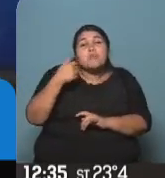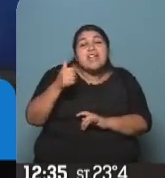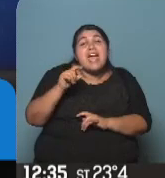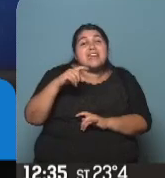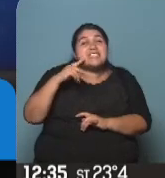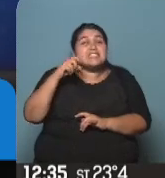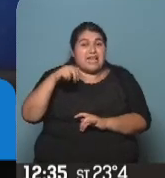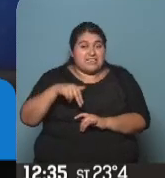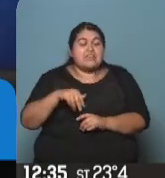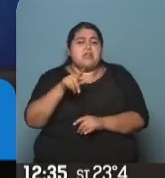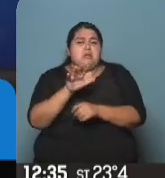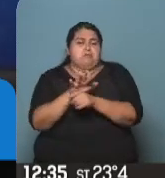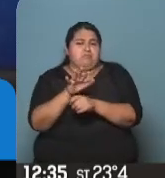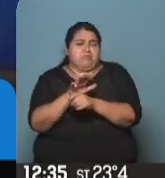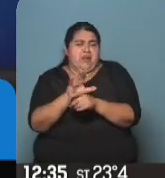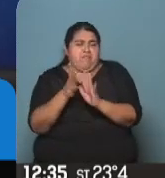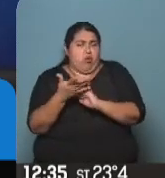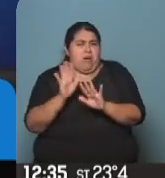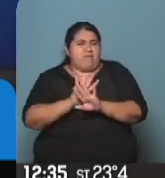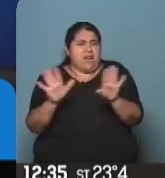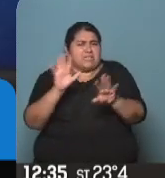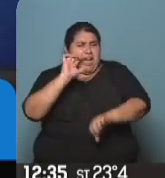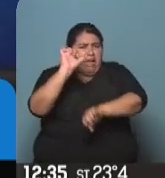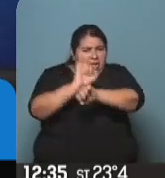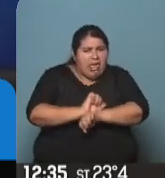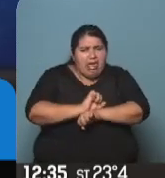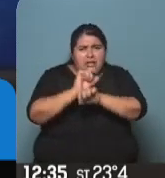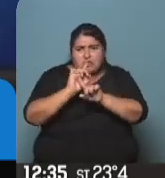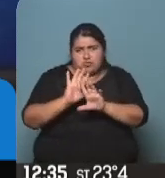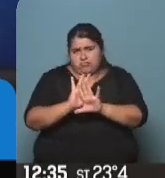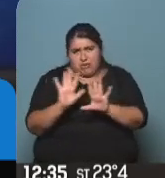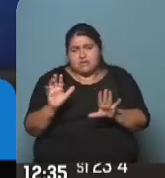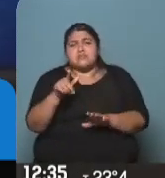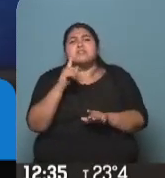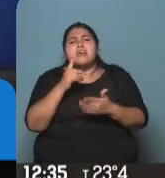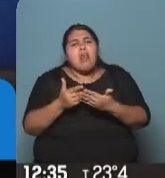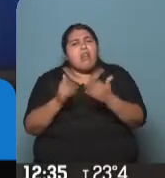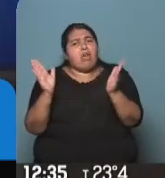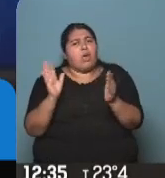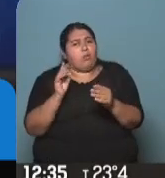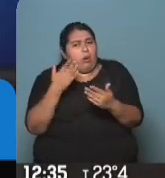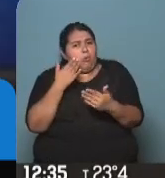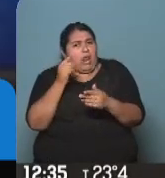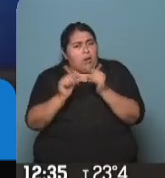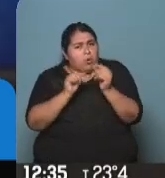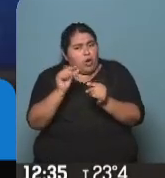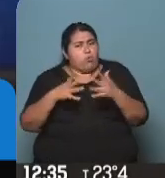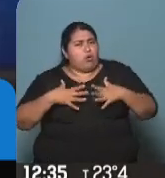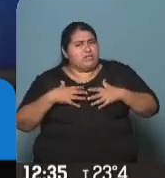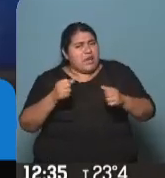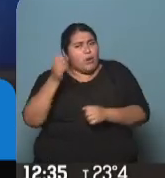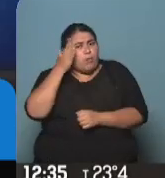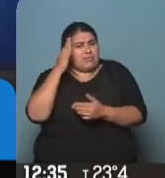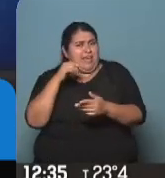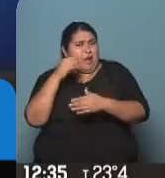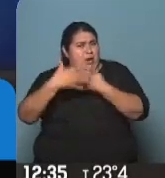es necesario que, además de la decisión del Estado en todos sus niveles para cambiar el sistema de salud, es necesario un